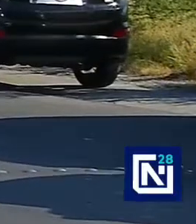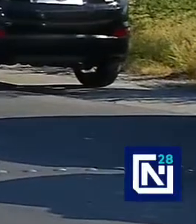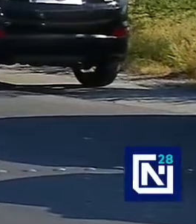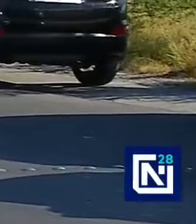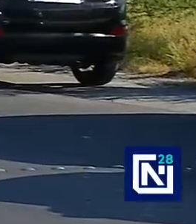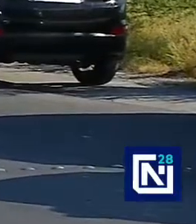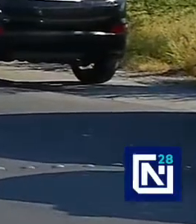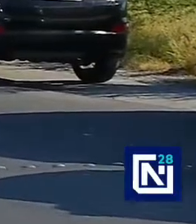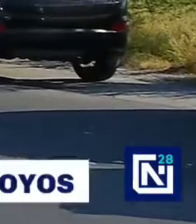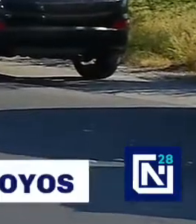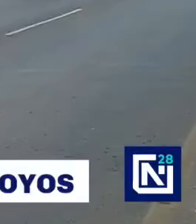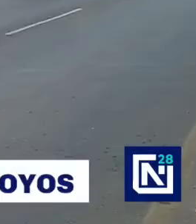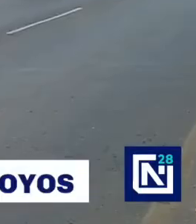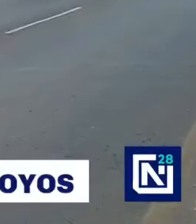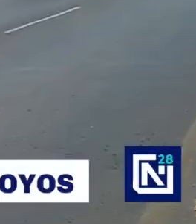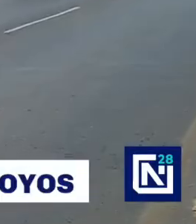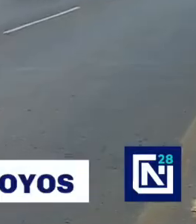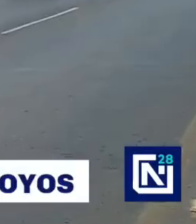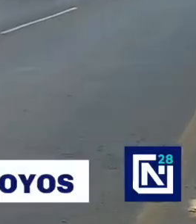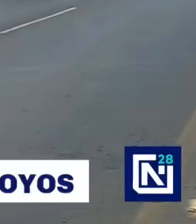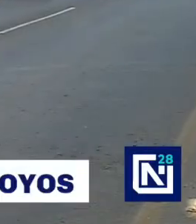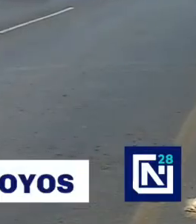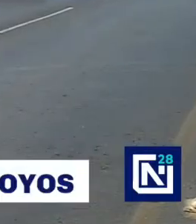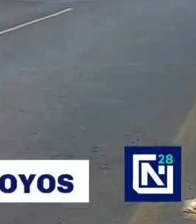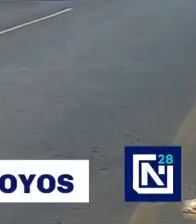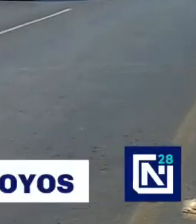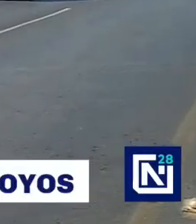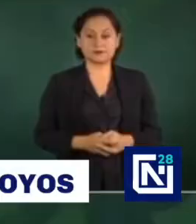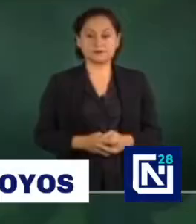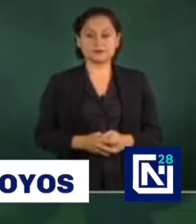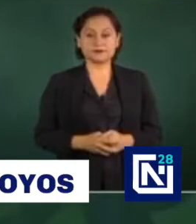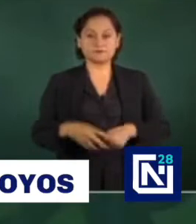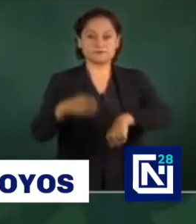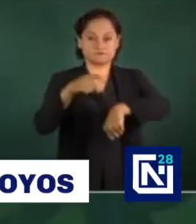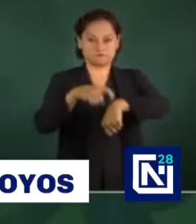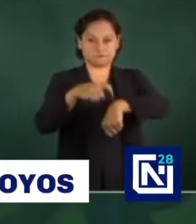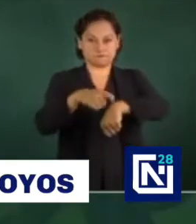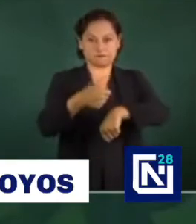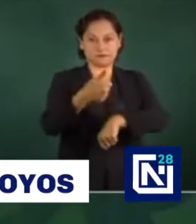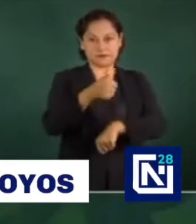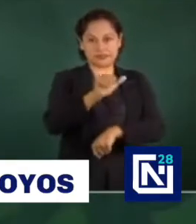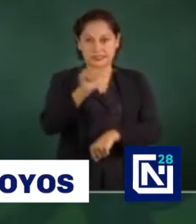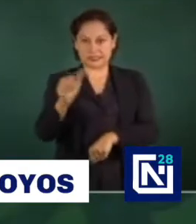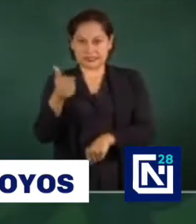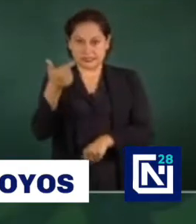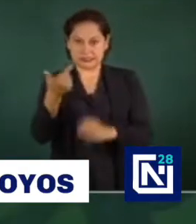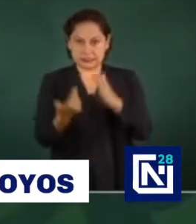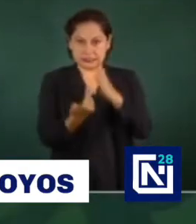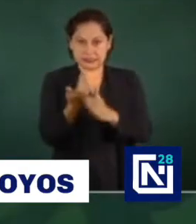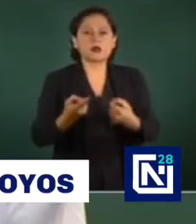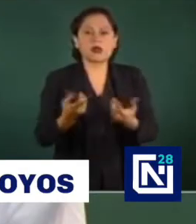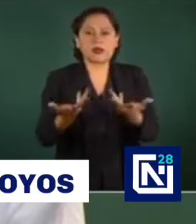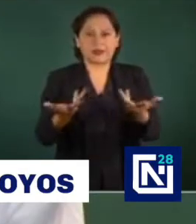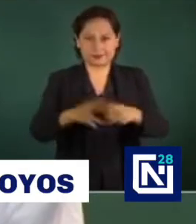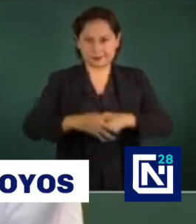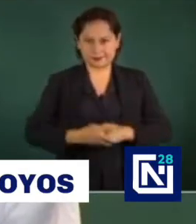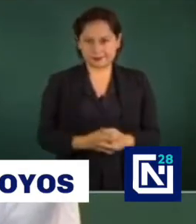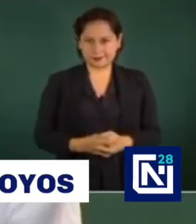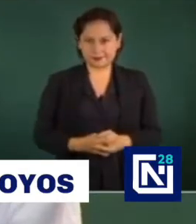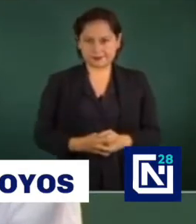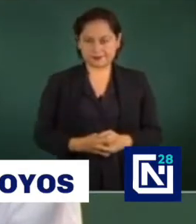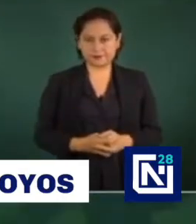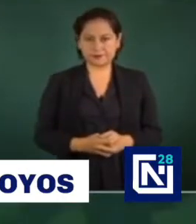Entre protestas y agradecimientos fue como marchó la gira del presidente Andrés Manuel López Obrador por Nuevo León, luego de